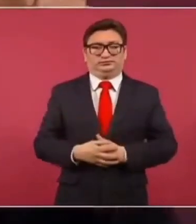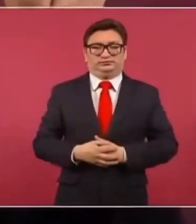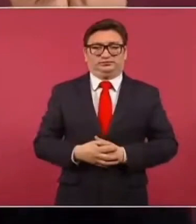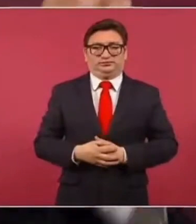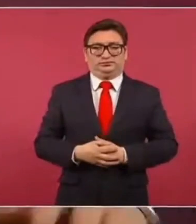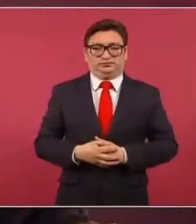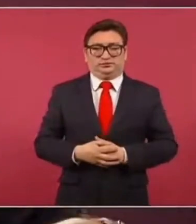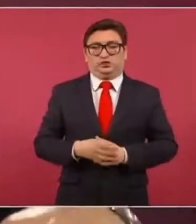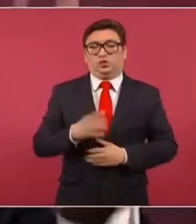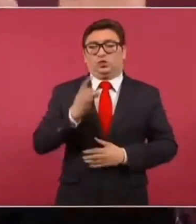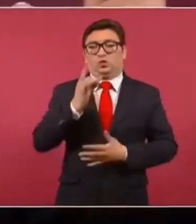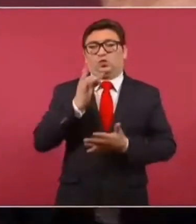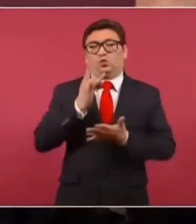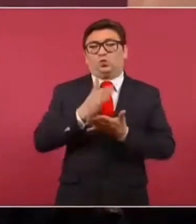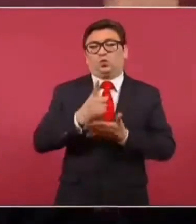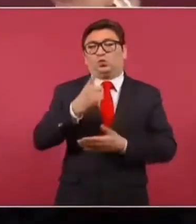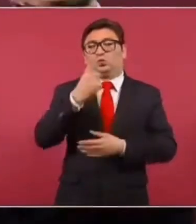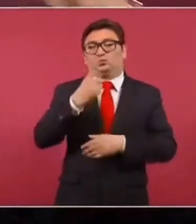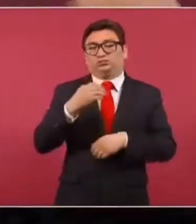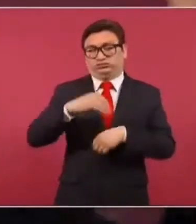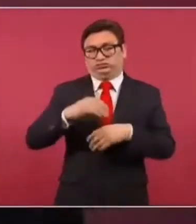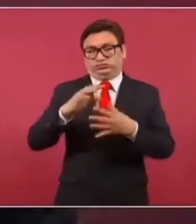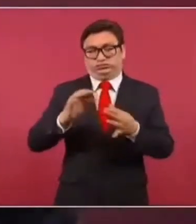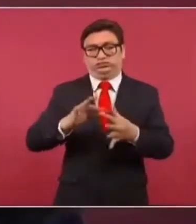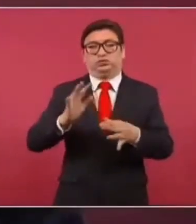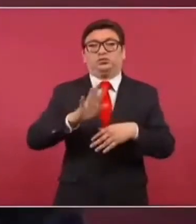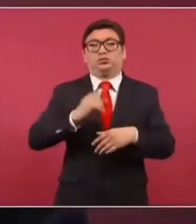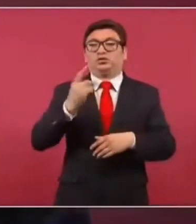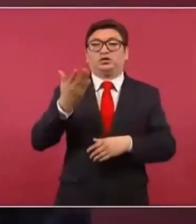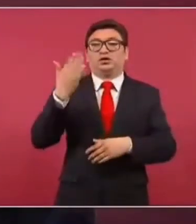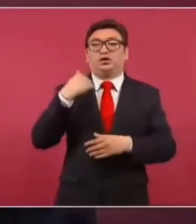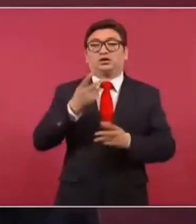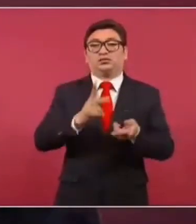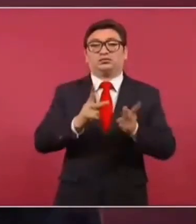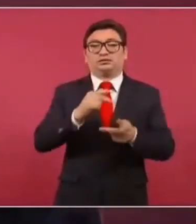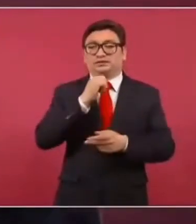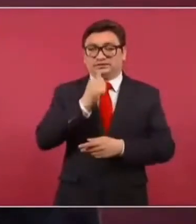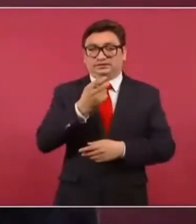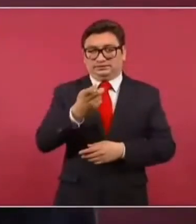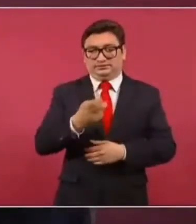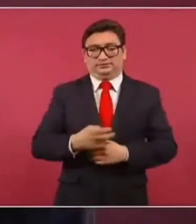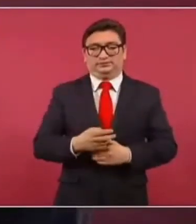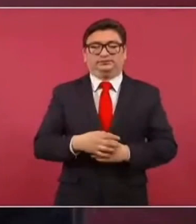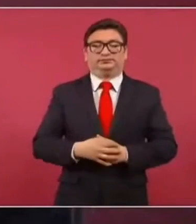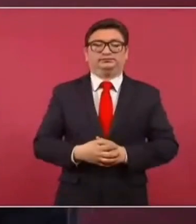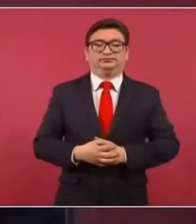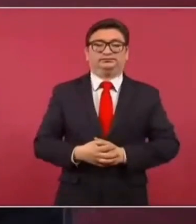Nada más por mencionar algo, porque de eso no se ha hablado mucho.